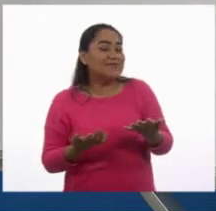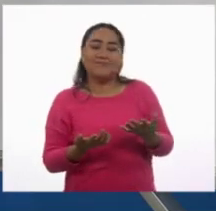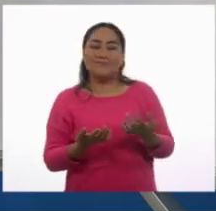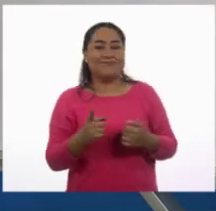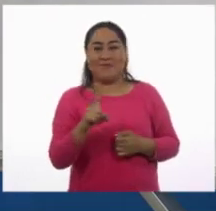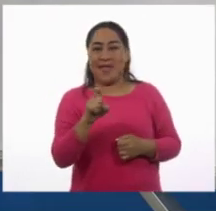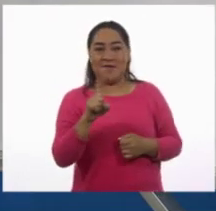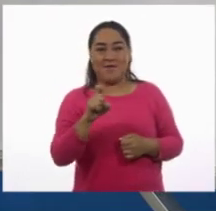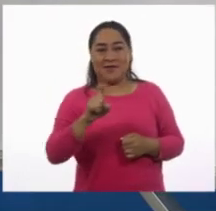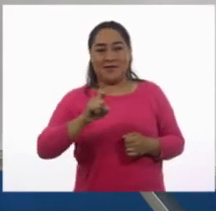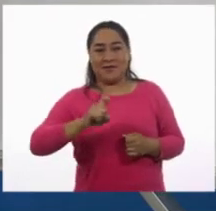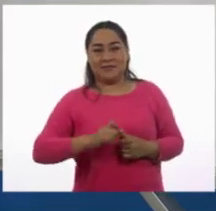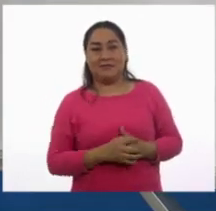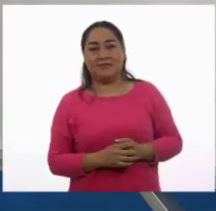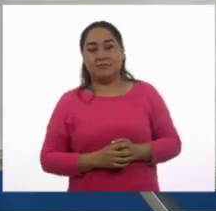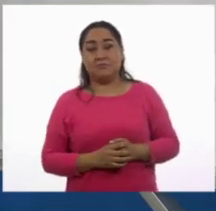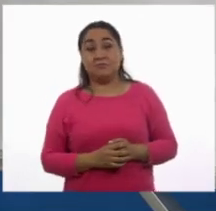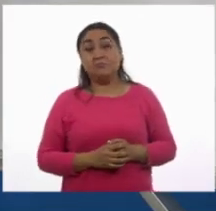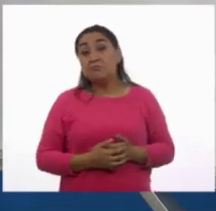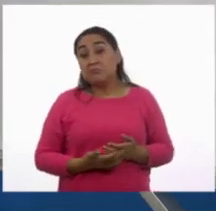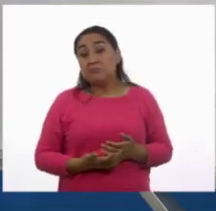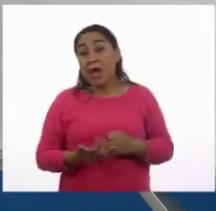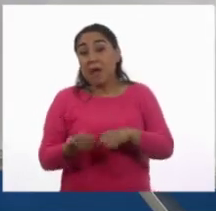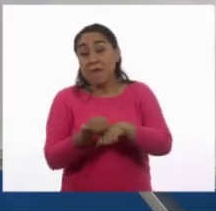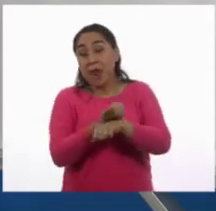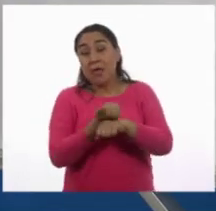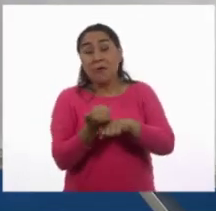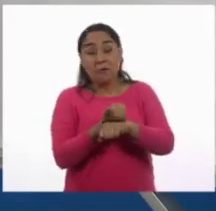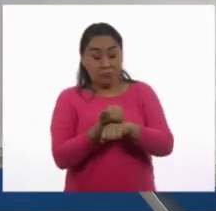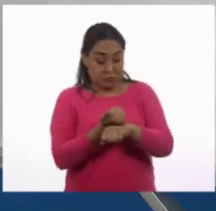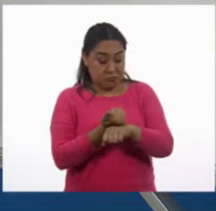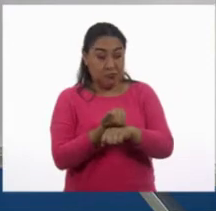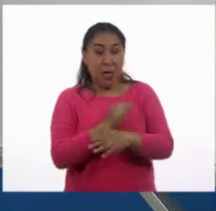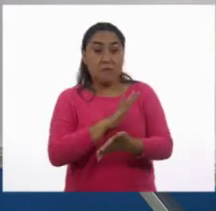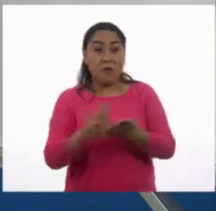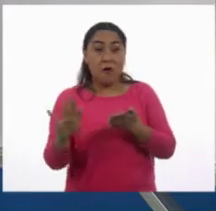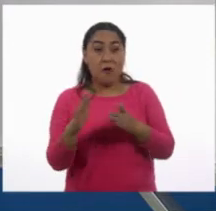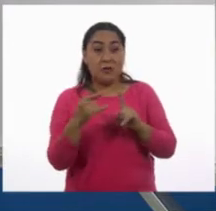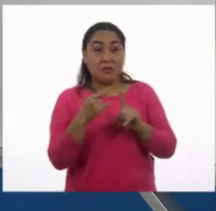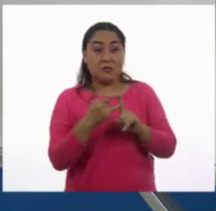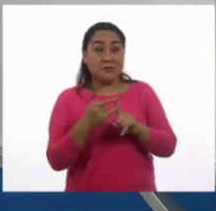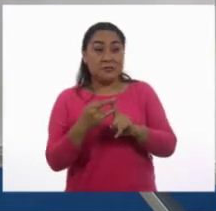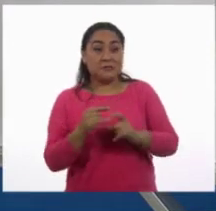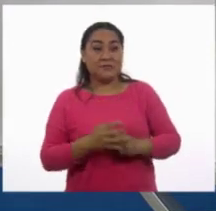Agua. Ya no tengo papelitos amarillos.